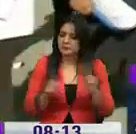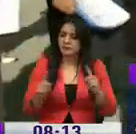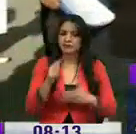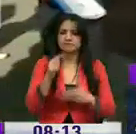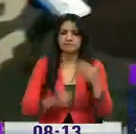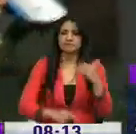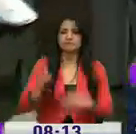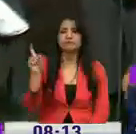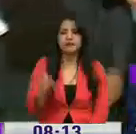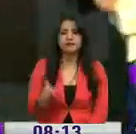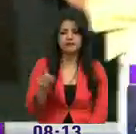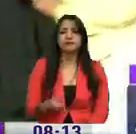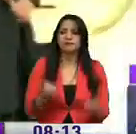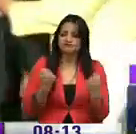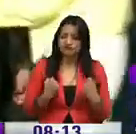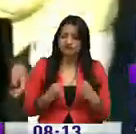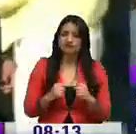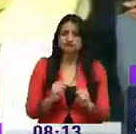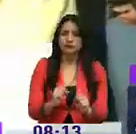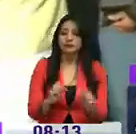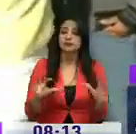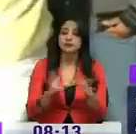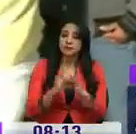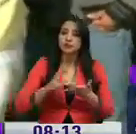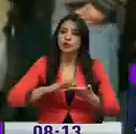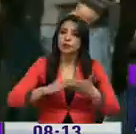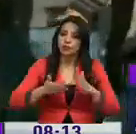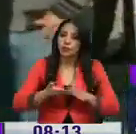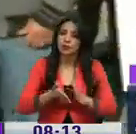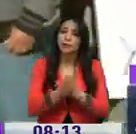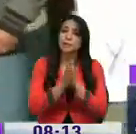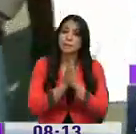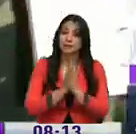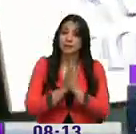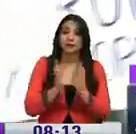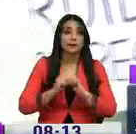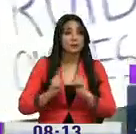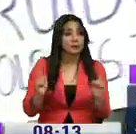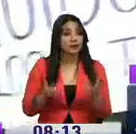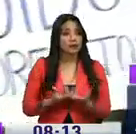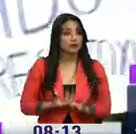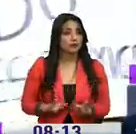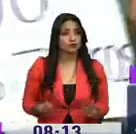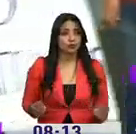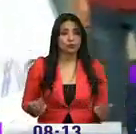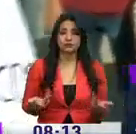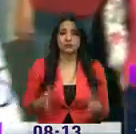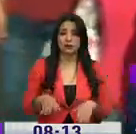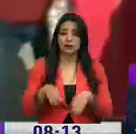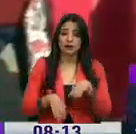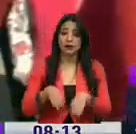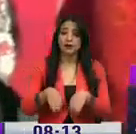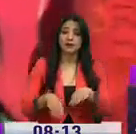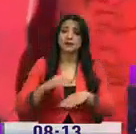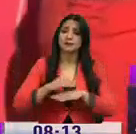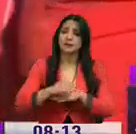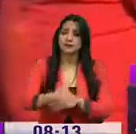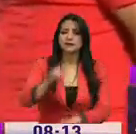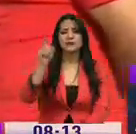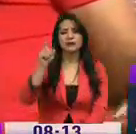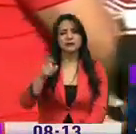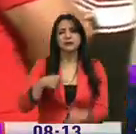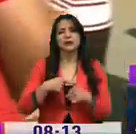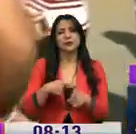necesidades que hemos estado al par con la comunidad para poder conseguir este adoquinado que necesitamos de urgencia. Señor